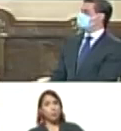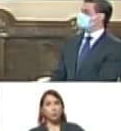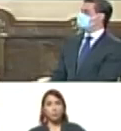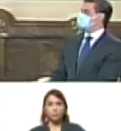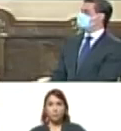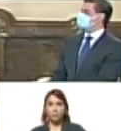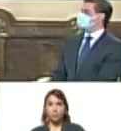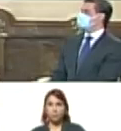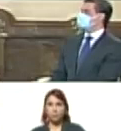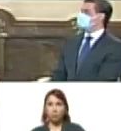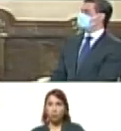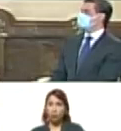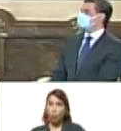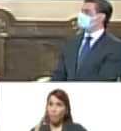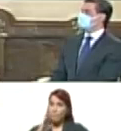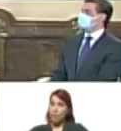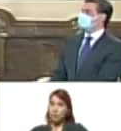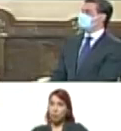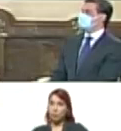de todo esto.